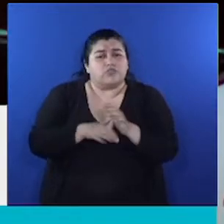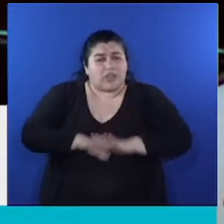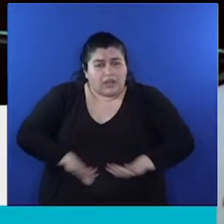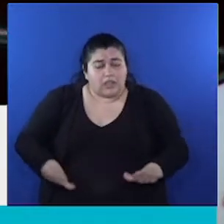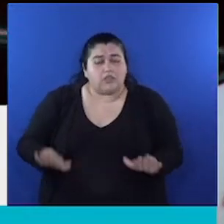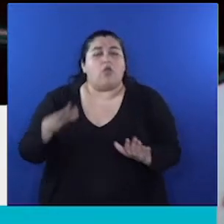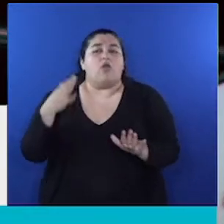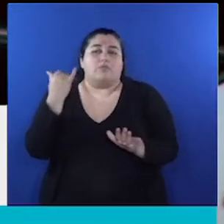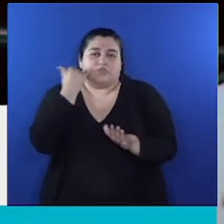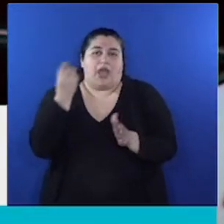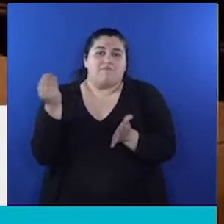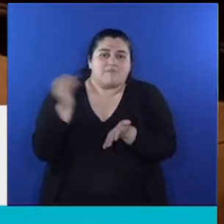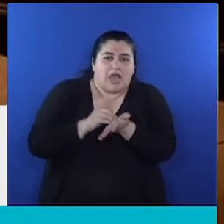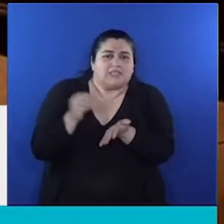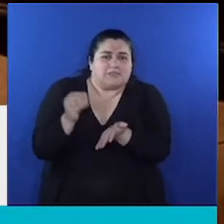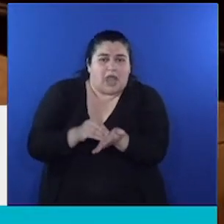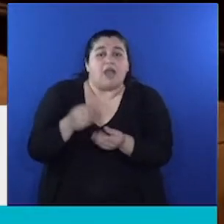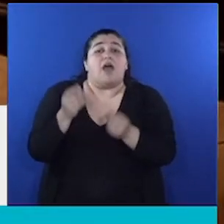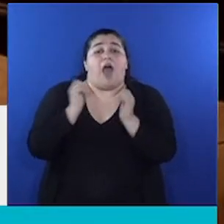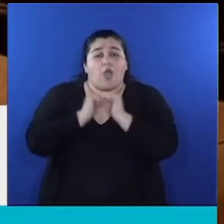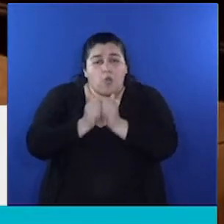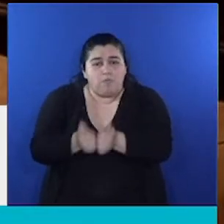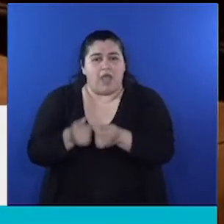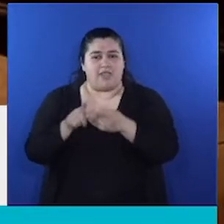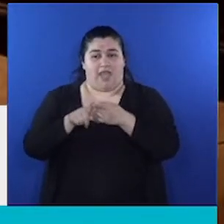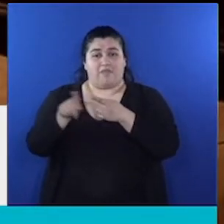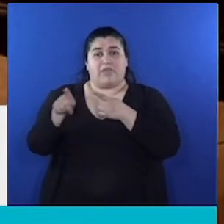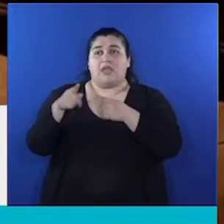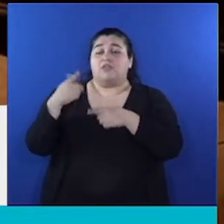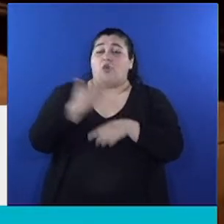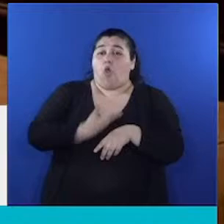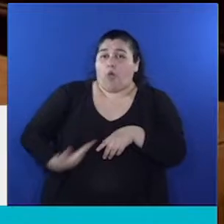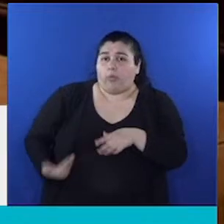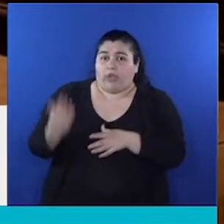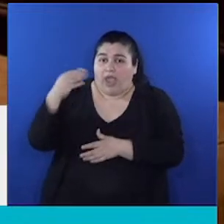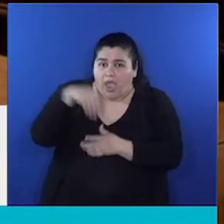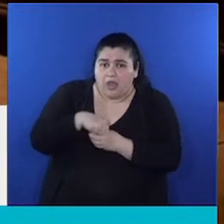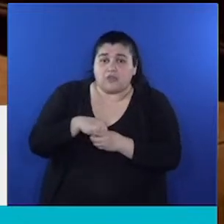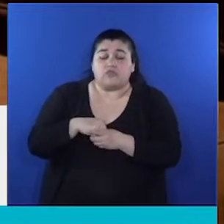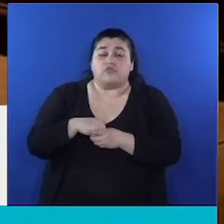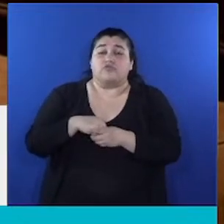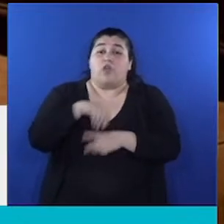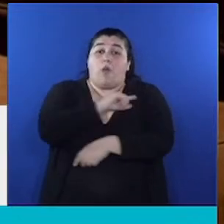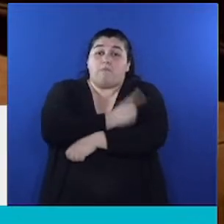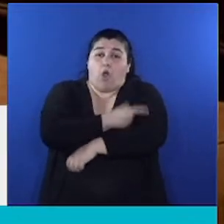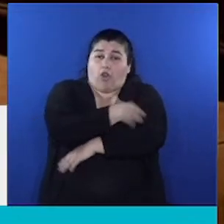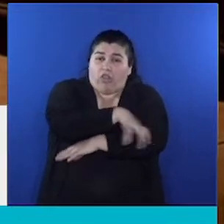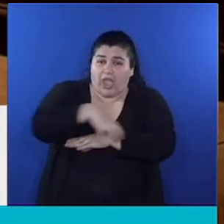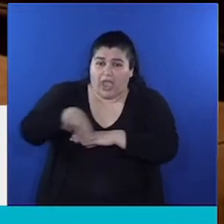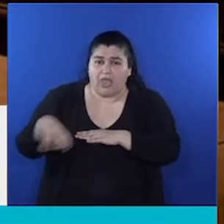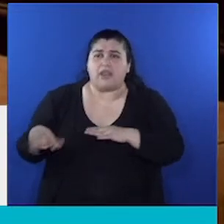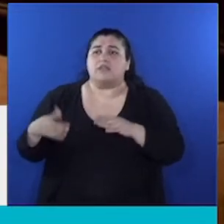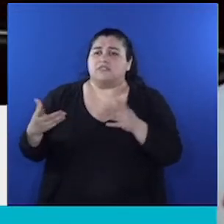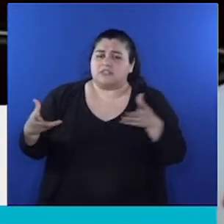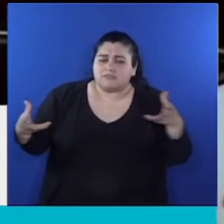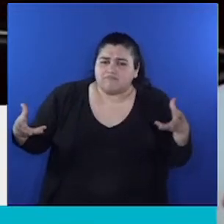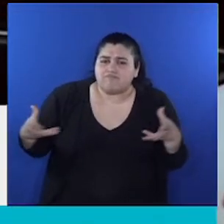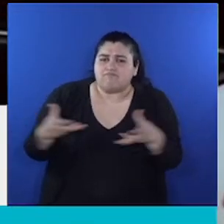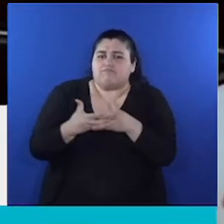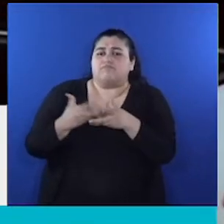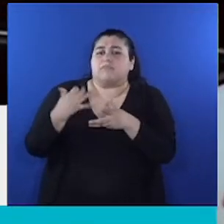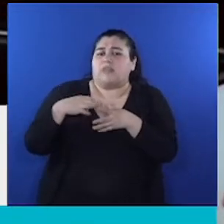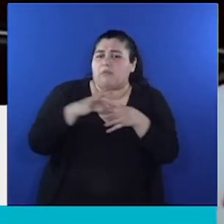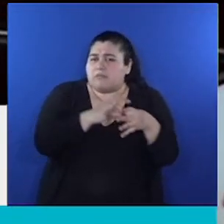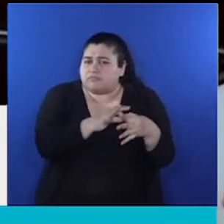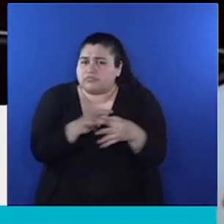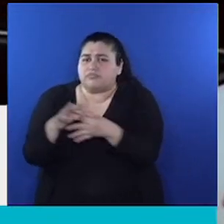todo para que el acompañamiento del Estado en sus tres poderes, en la integralidad de su conformación y en cada uno de los